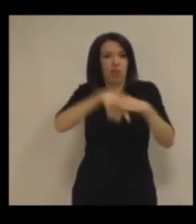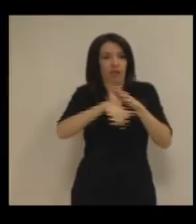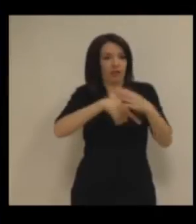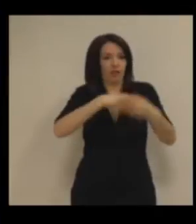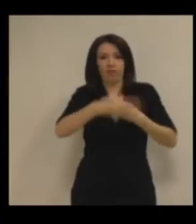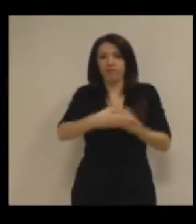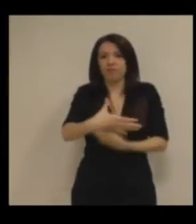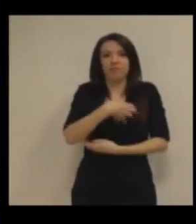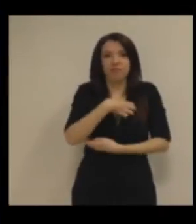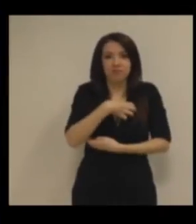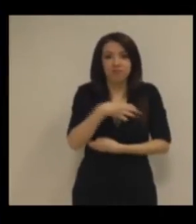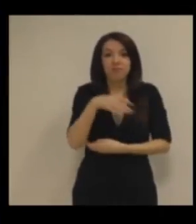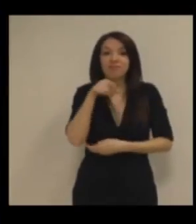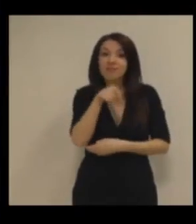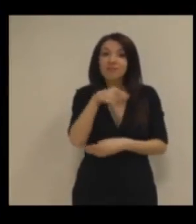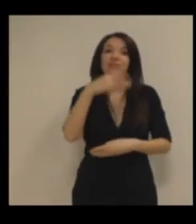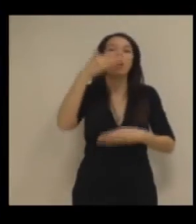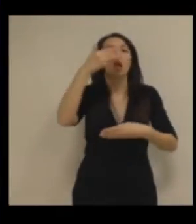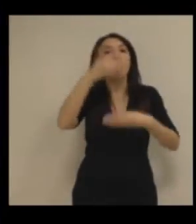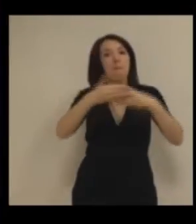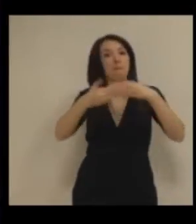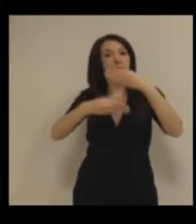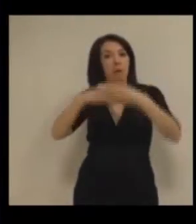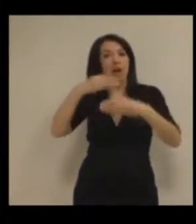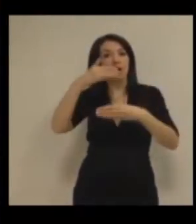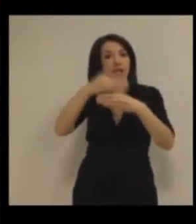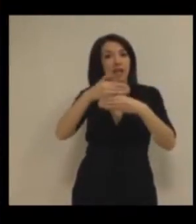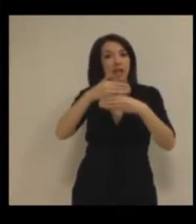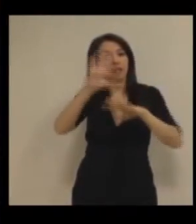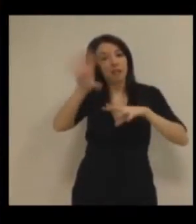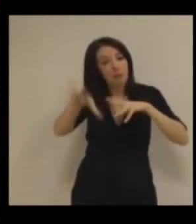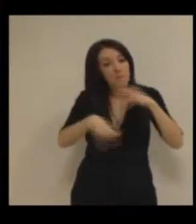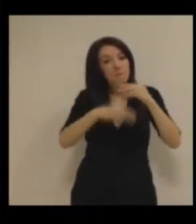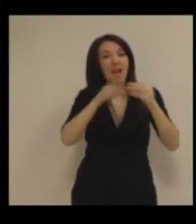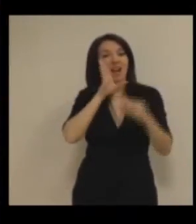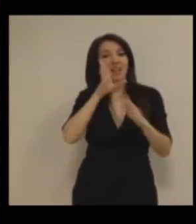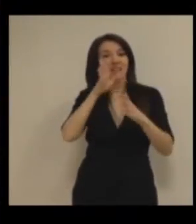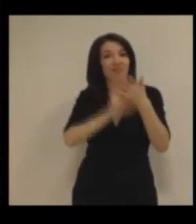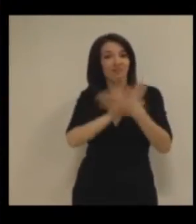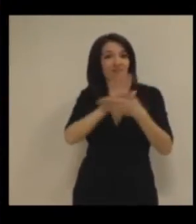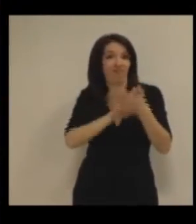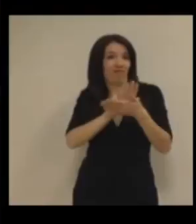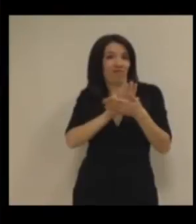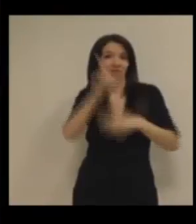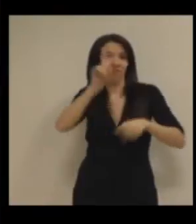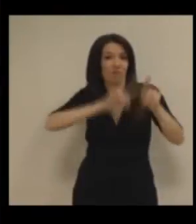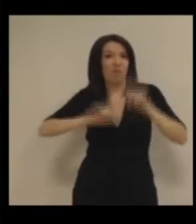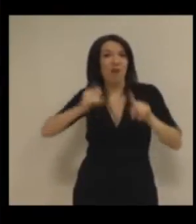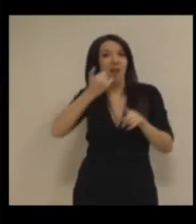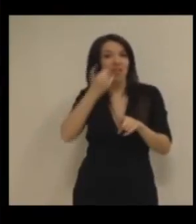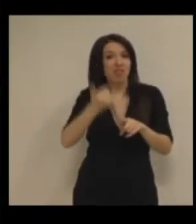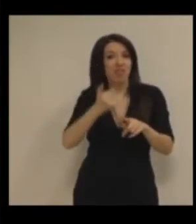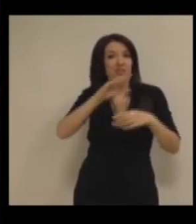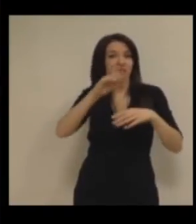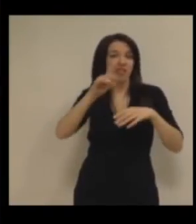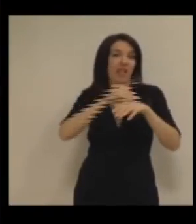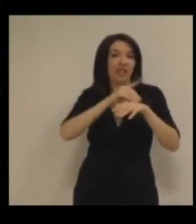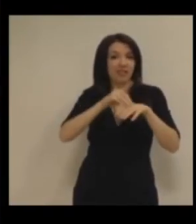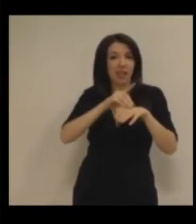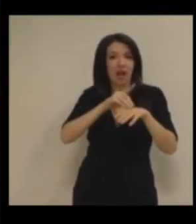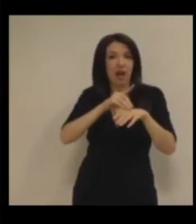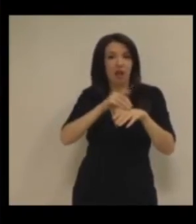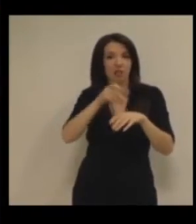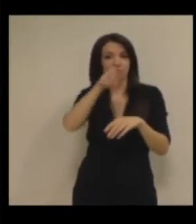gestiones. Estas barreras, añadidas a la, ya que hemos hablado, la brecha digital, que muchas personas